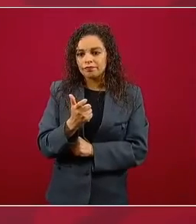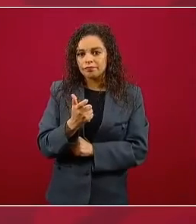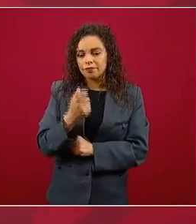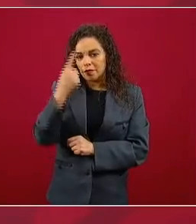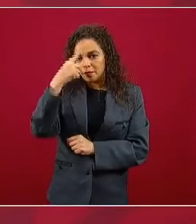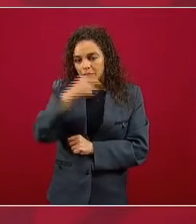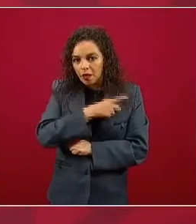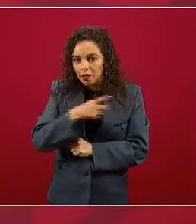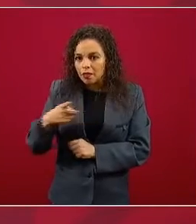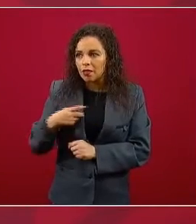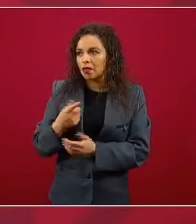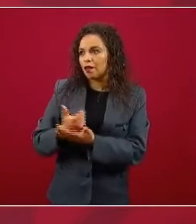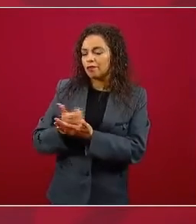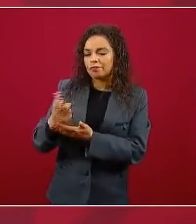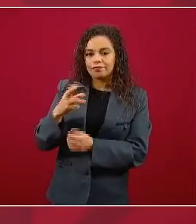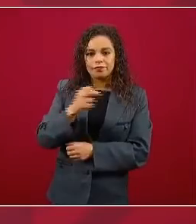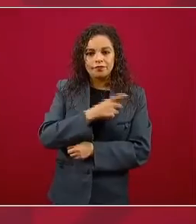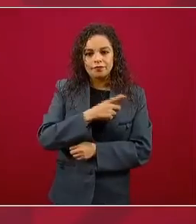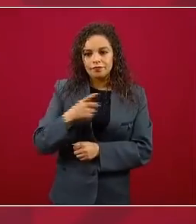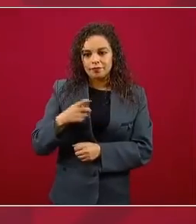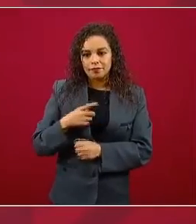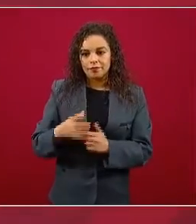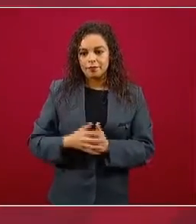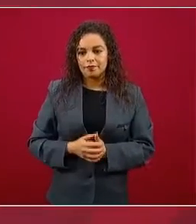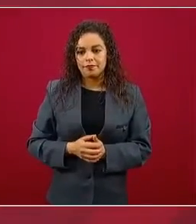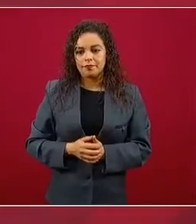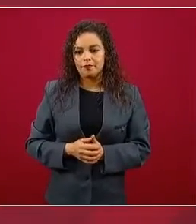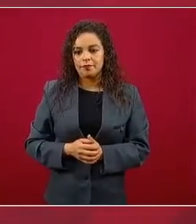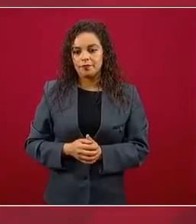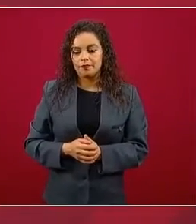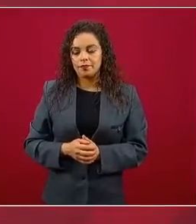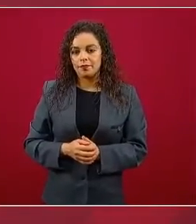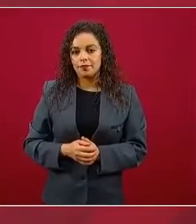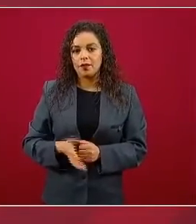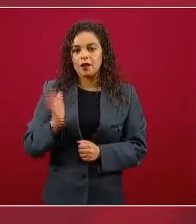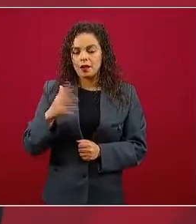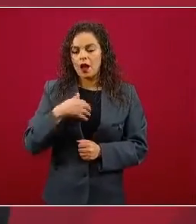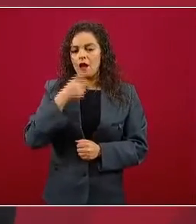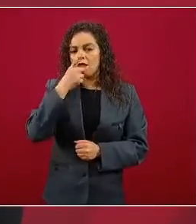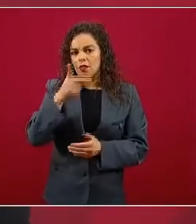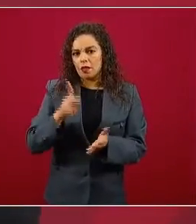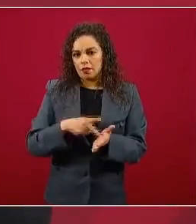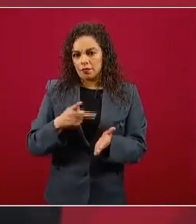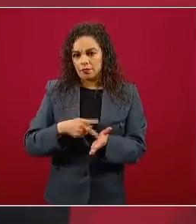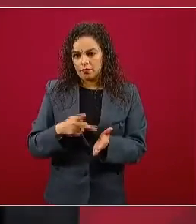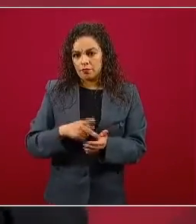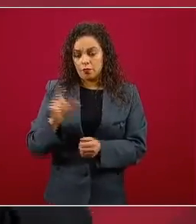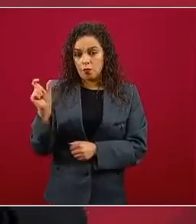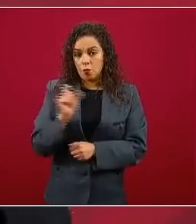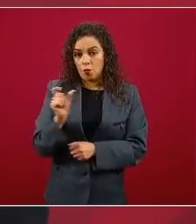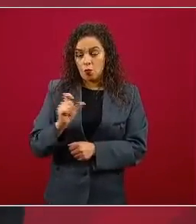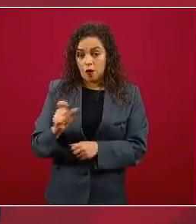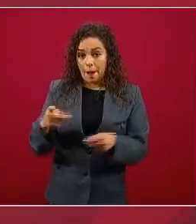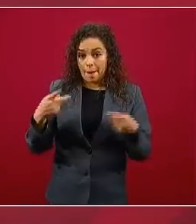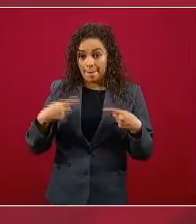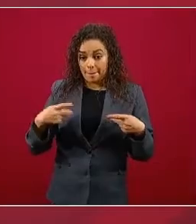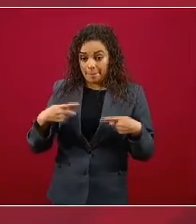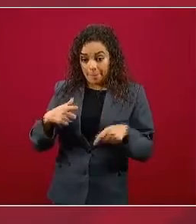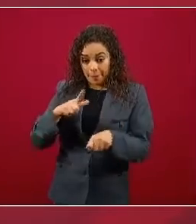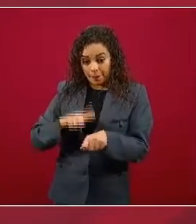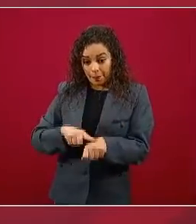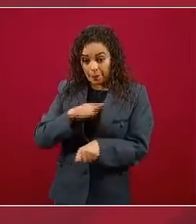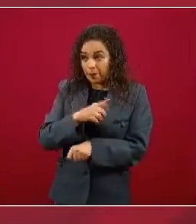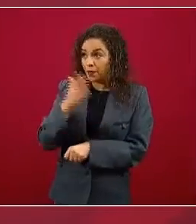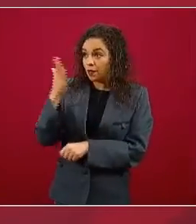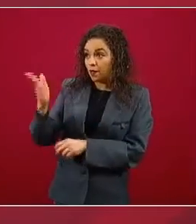de que la deuda personal, cuando nosotros dejemos de existir, pasemos